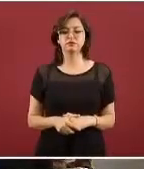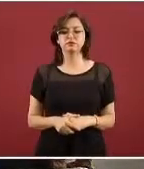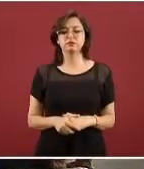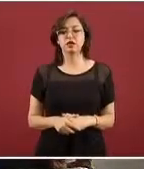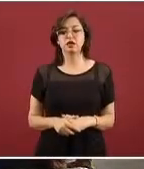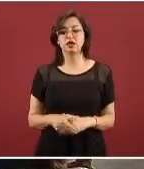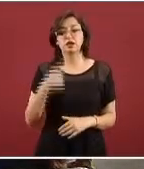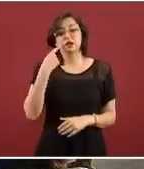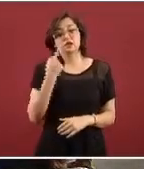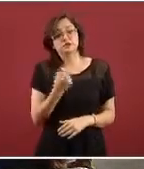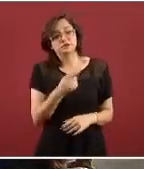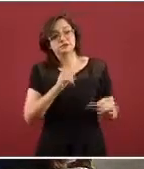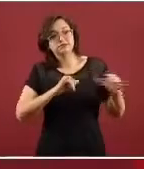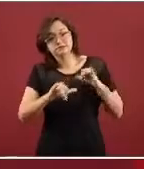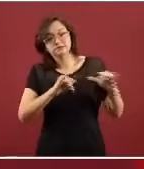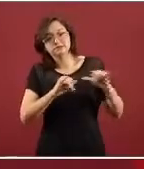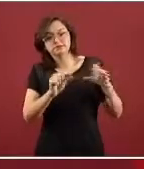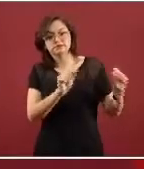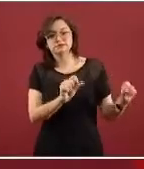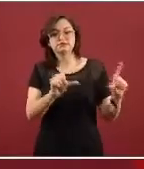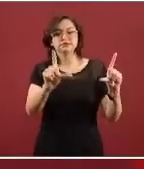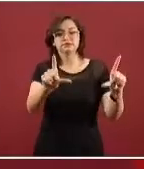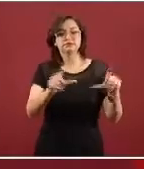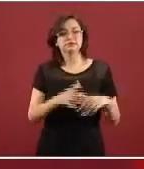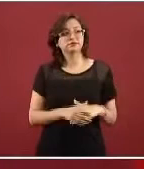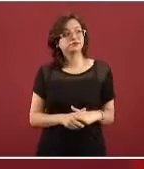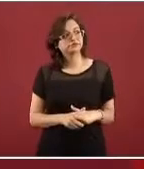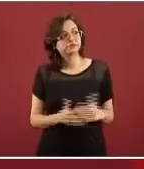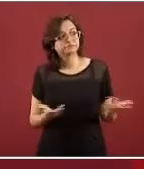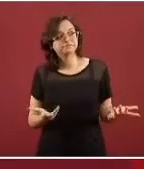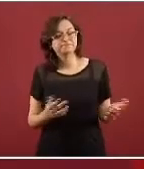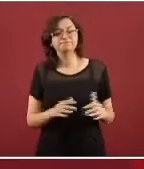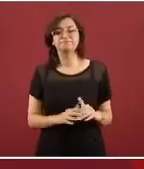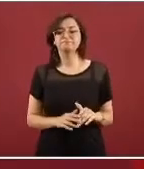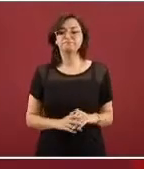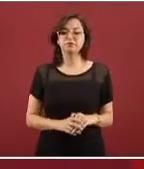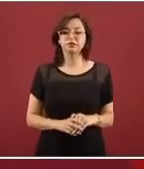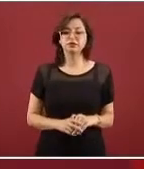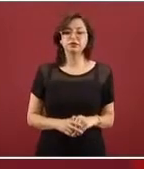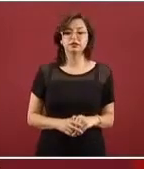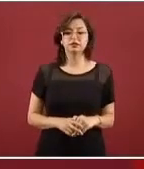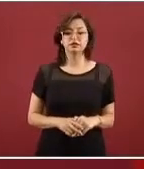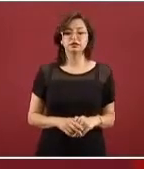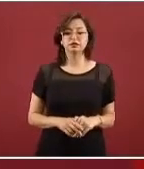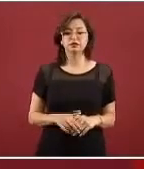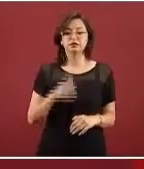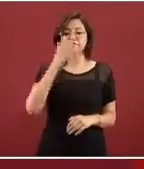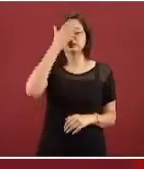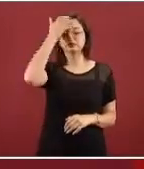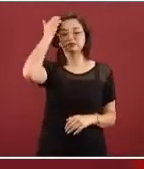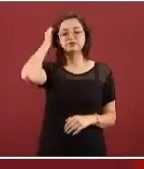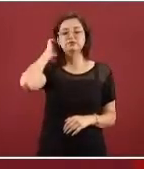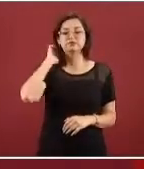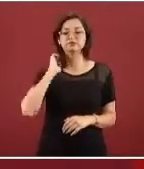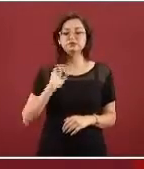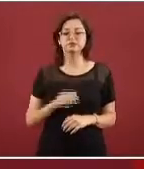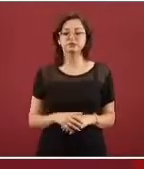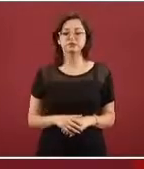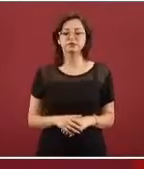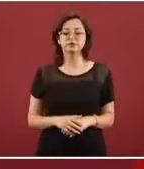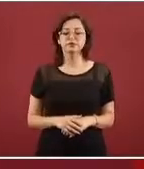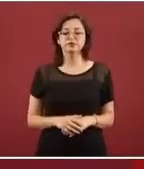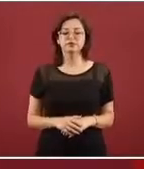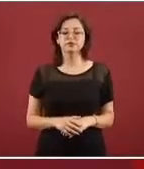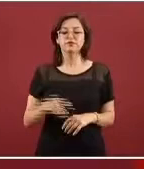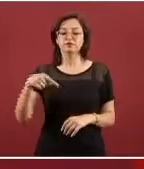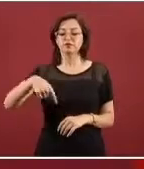Ahorita nos van a poner el mapa de México, donde veremos la cantidad de casos acumulados